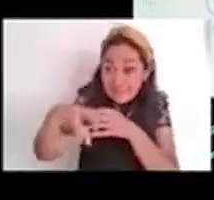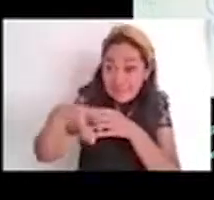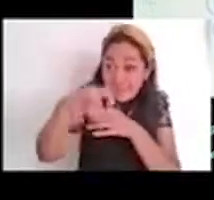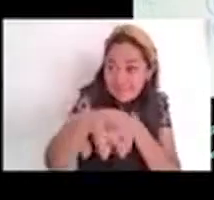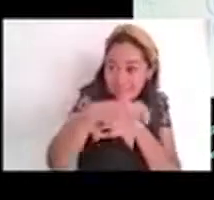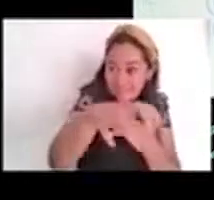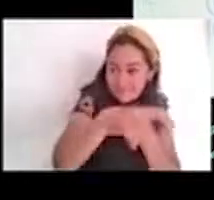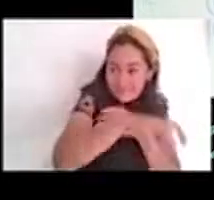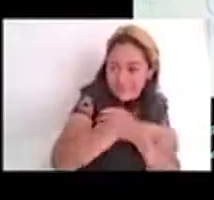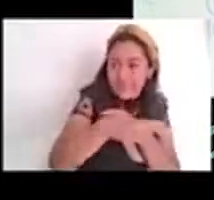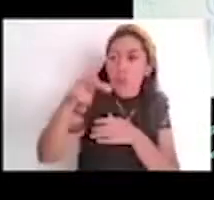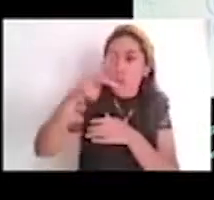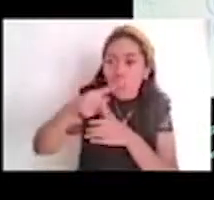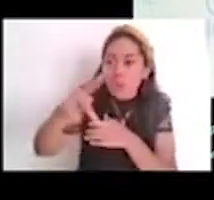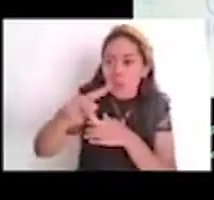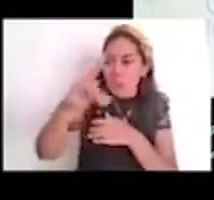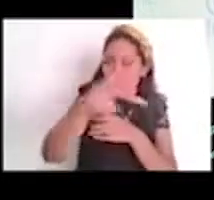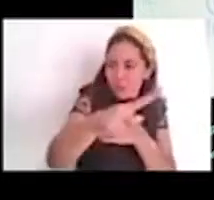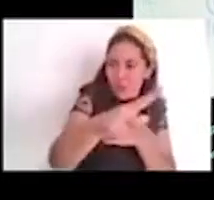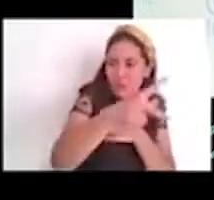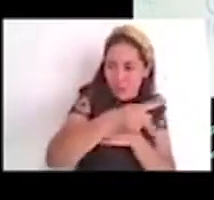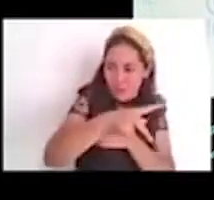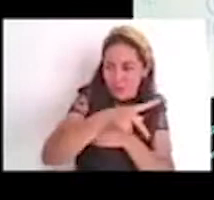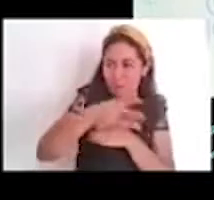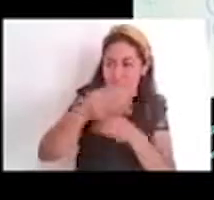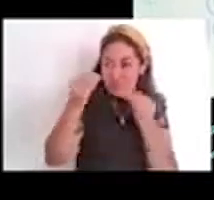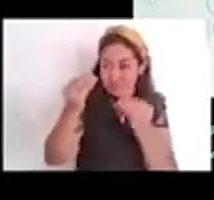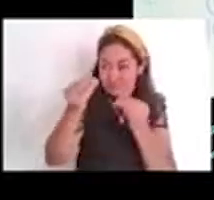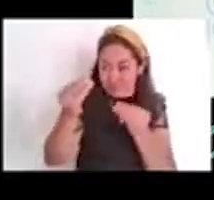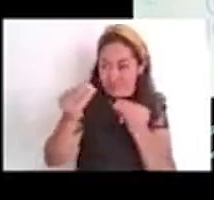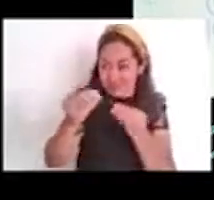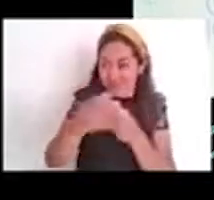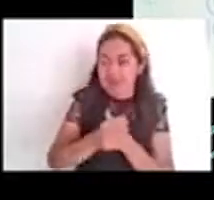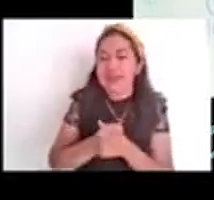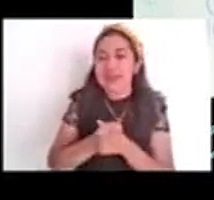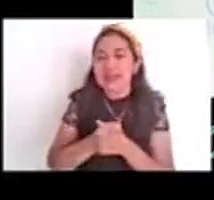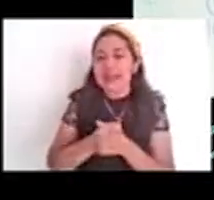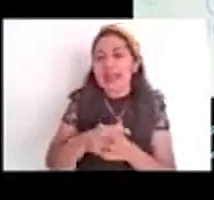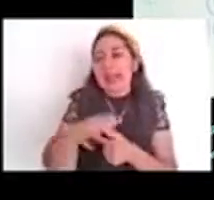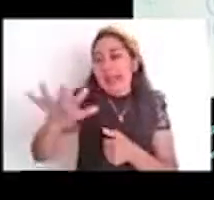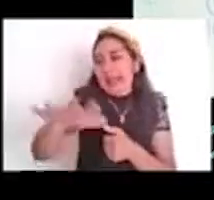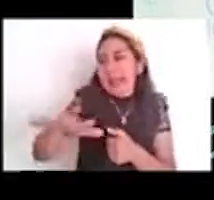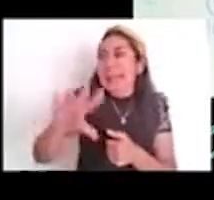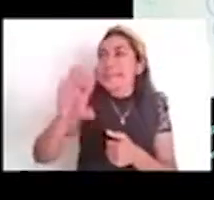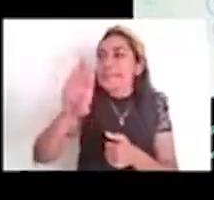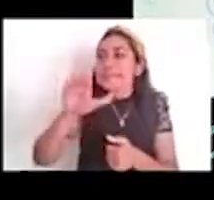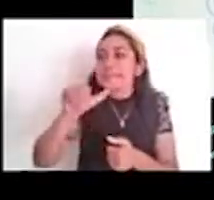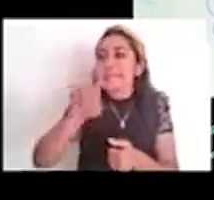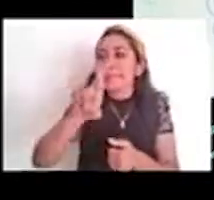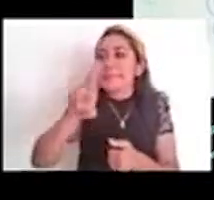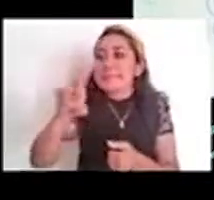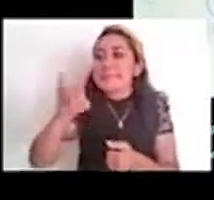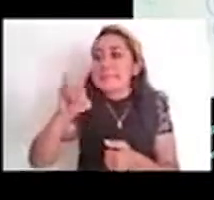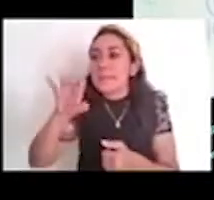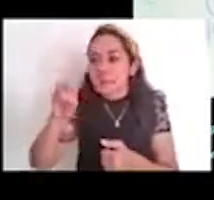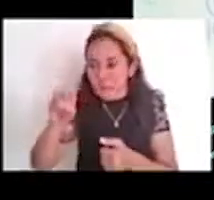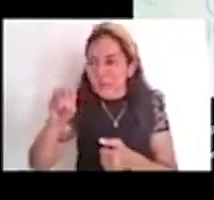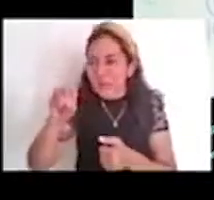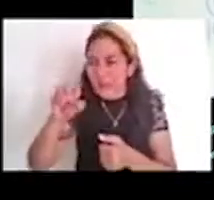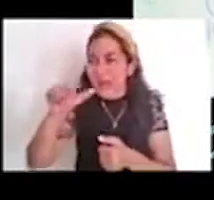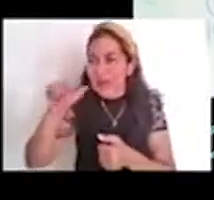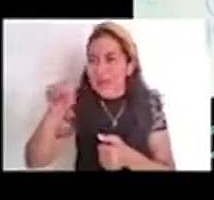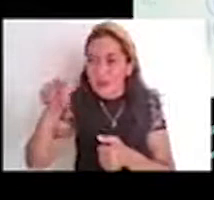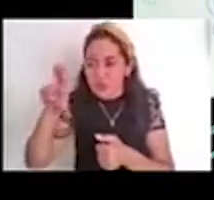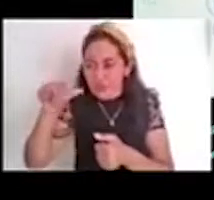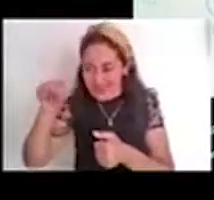Soquiapan o Teopan, ¿no? Que es el actual barrio de San Pablo. Soquiapan, el lugar de los lodazales. Piensen